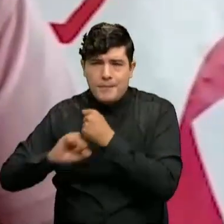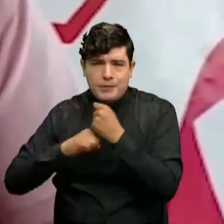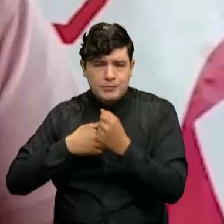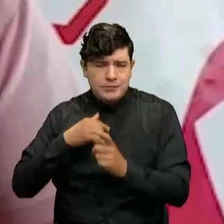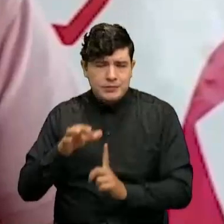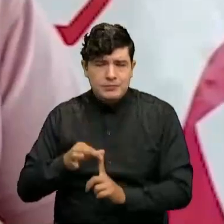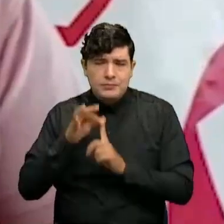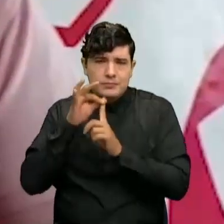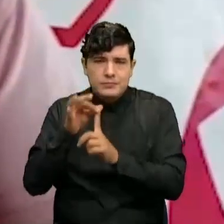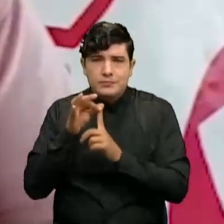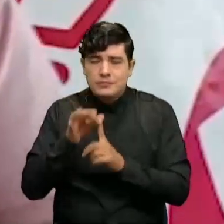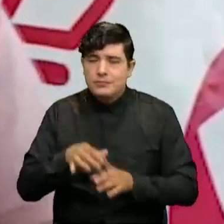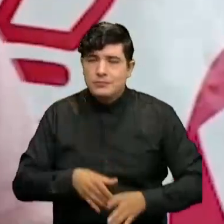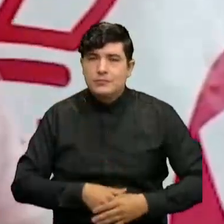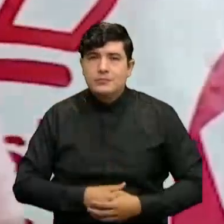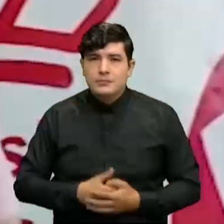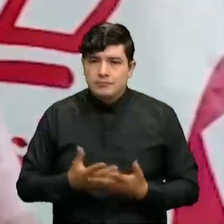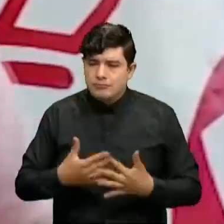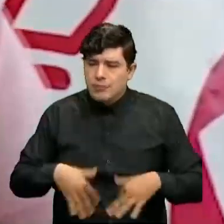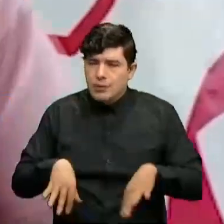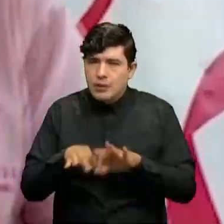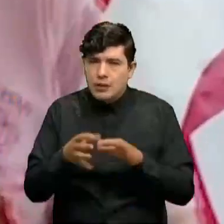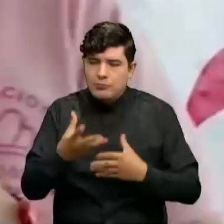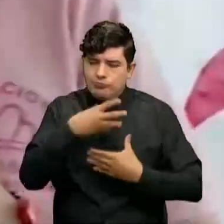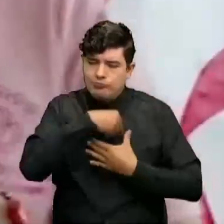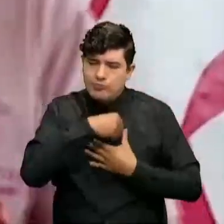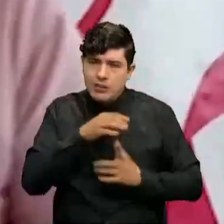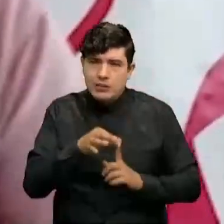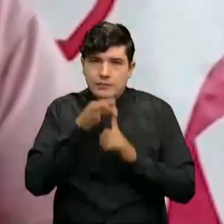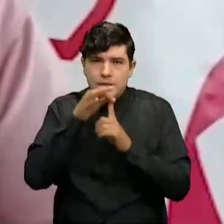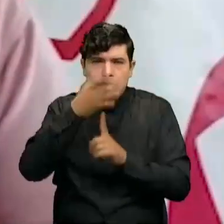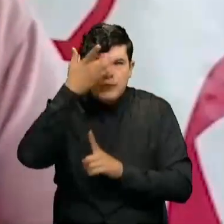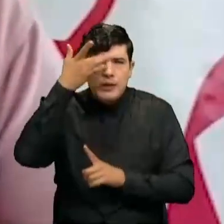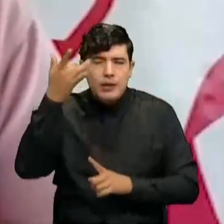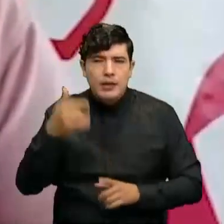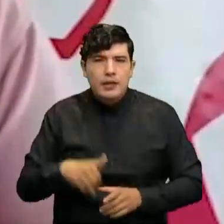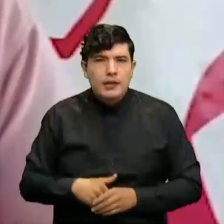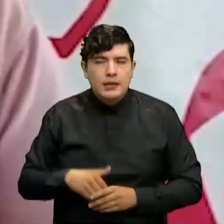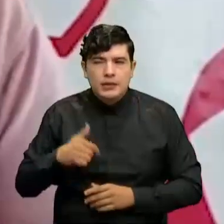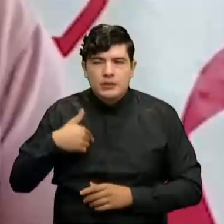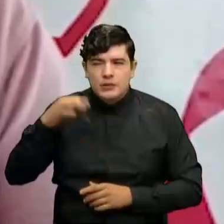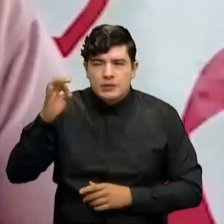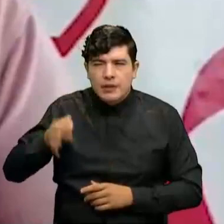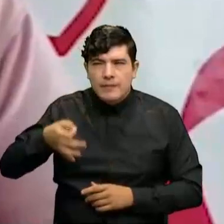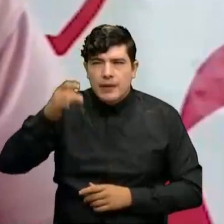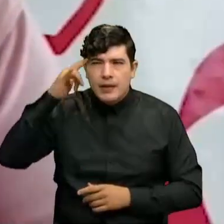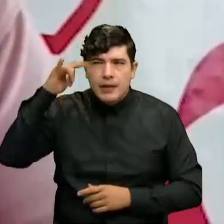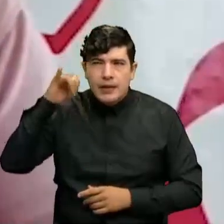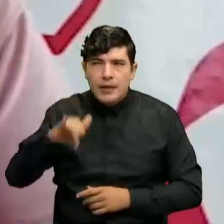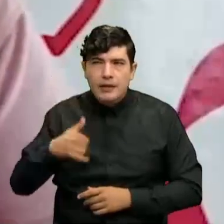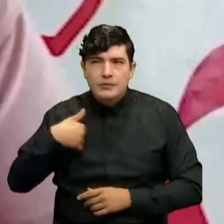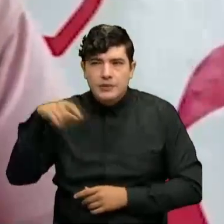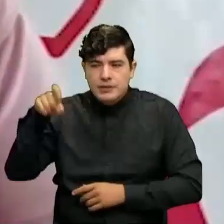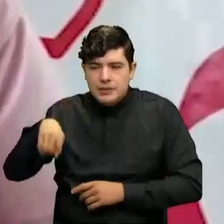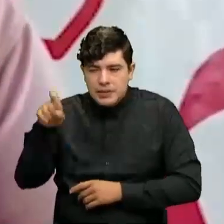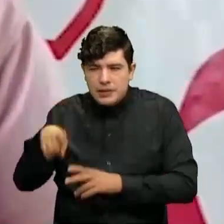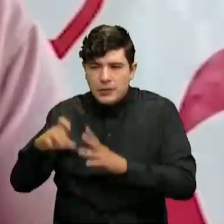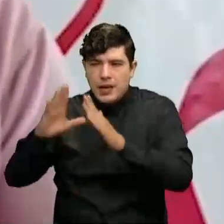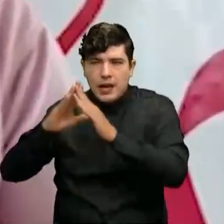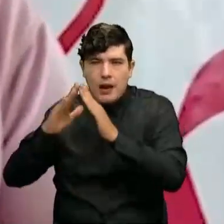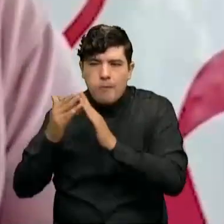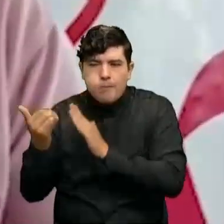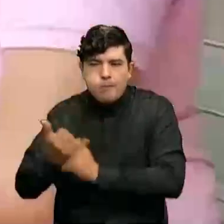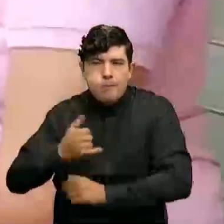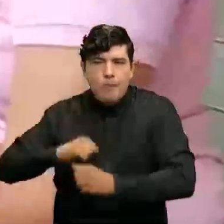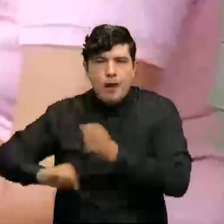especial porque siempre he creído que necesitaba como una casa, como algo que me apoyara a